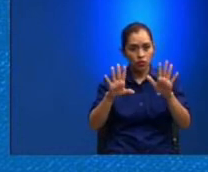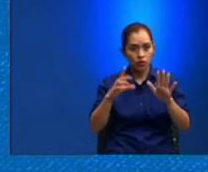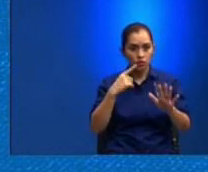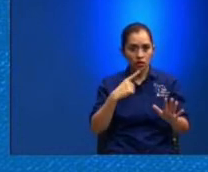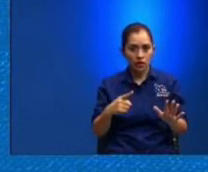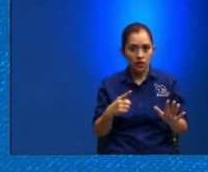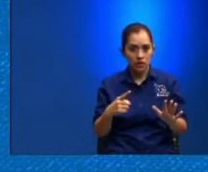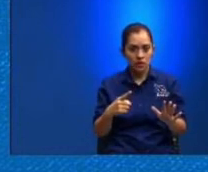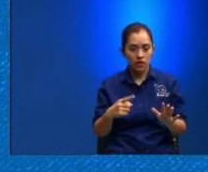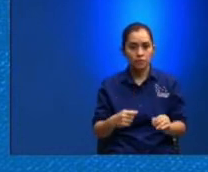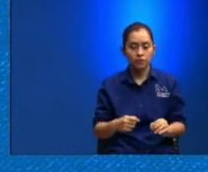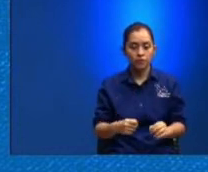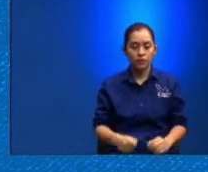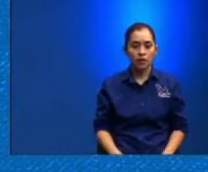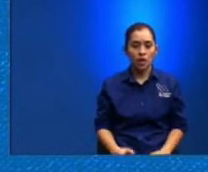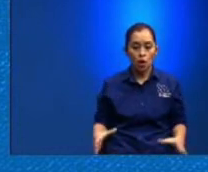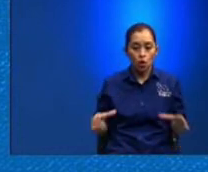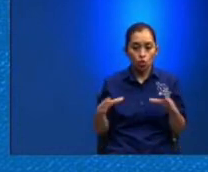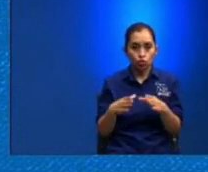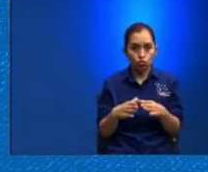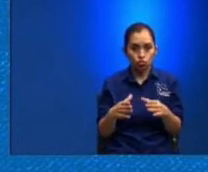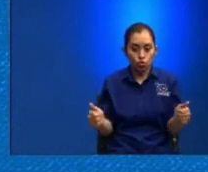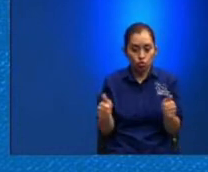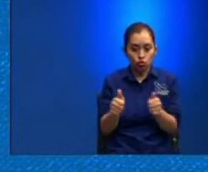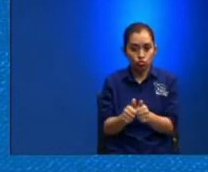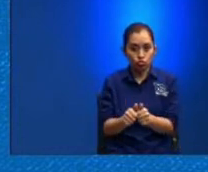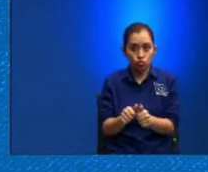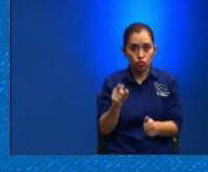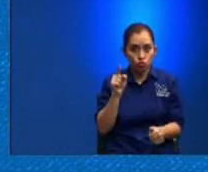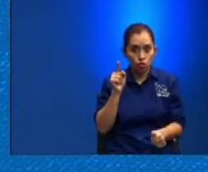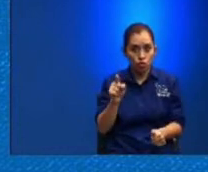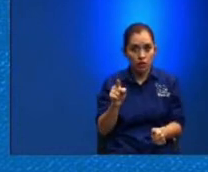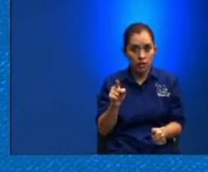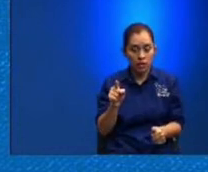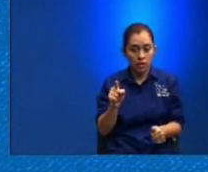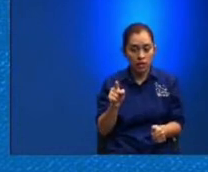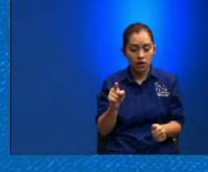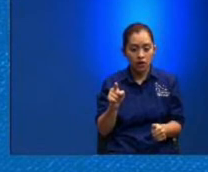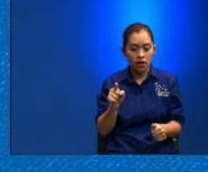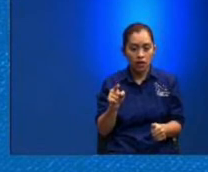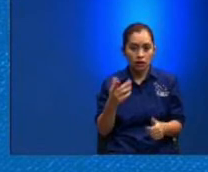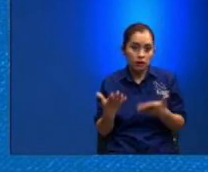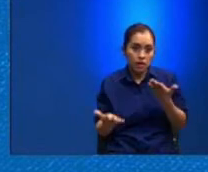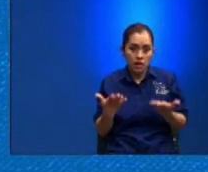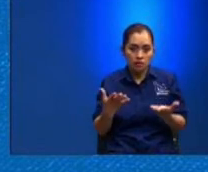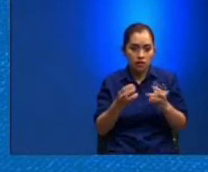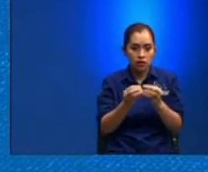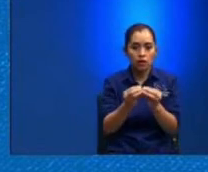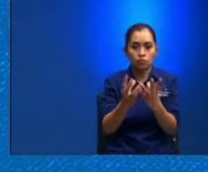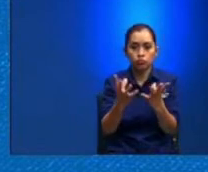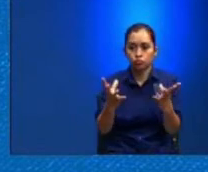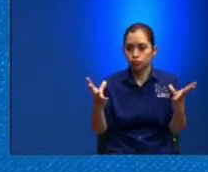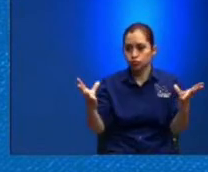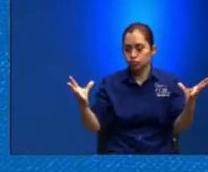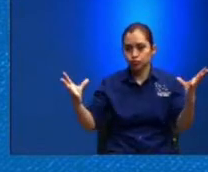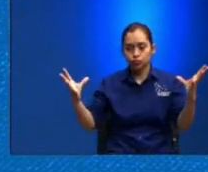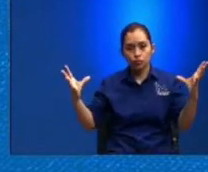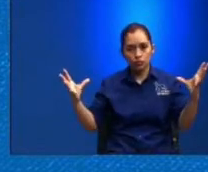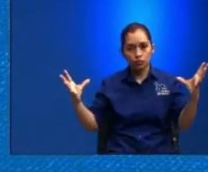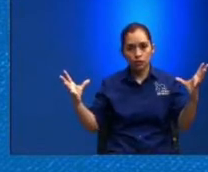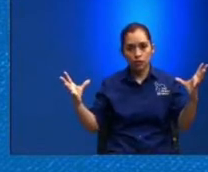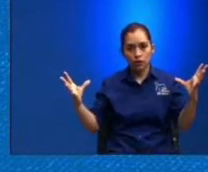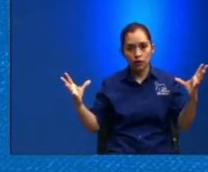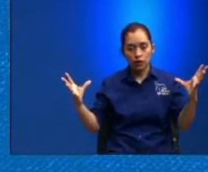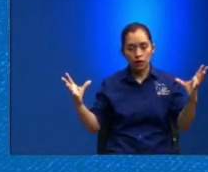él no sea que se multiplique y en caso de guerra se une también